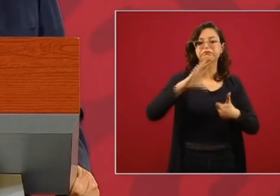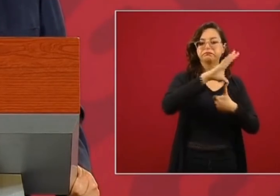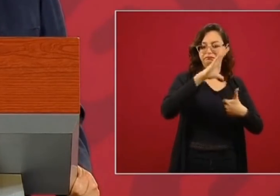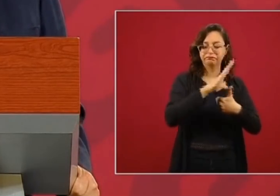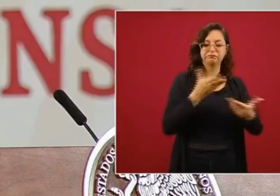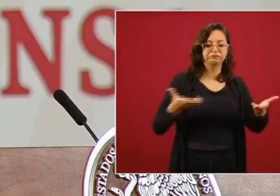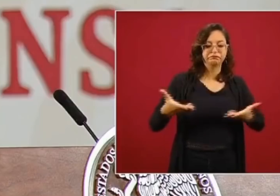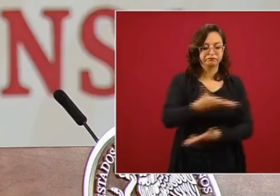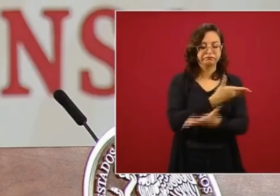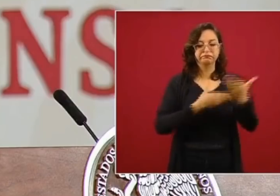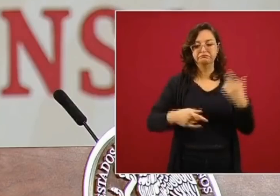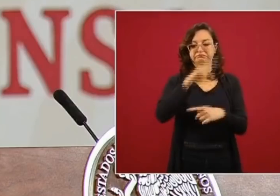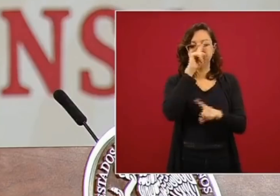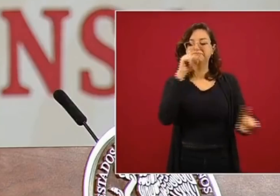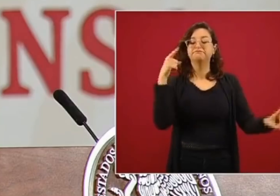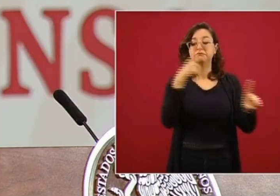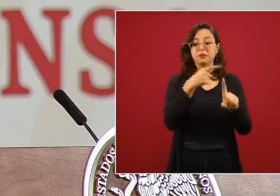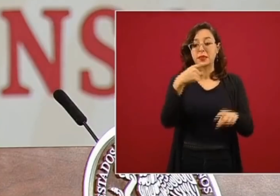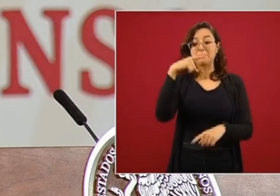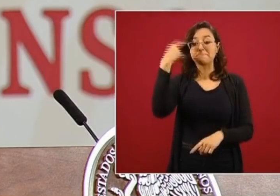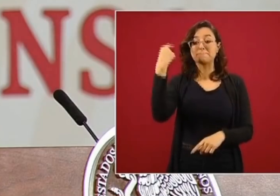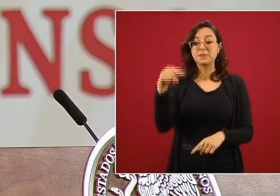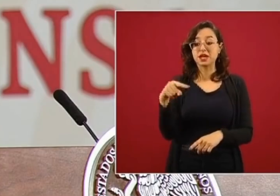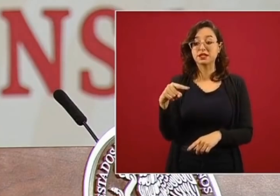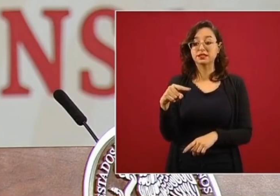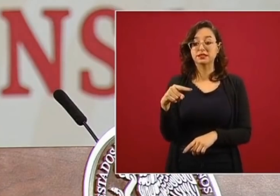característica, para que